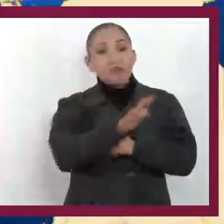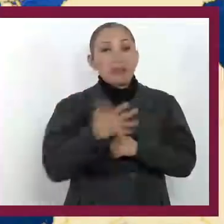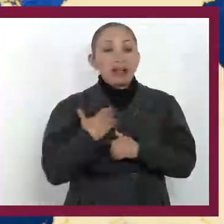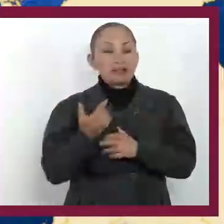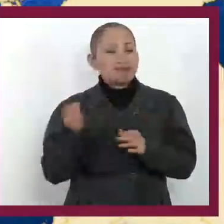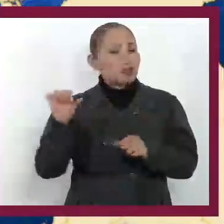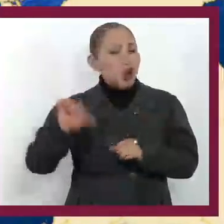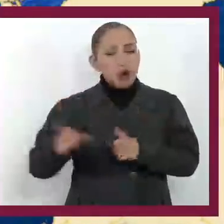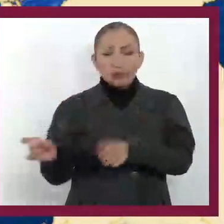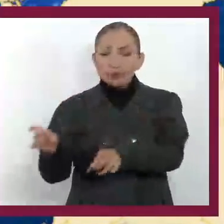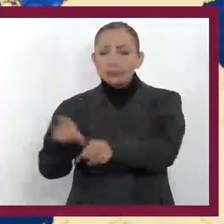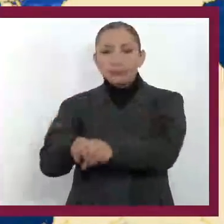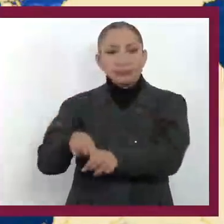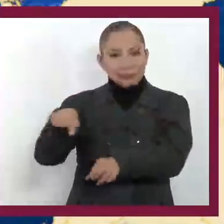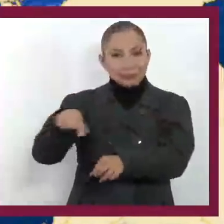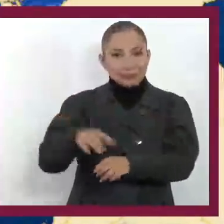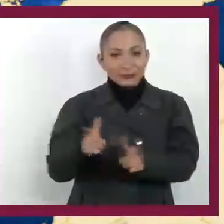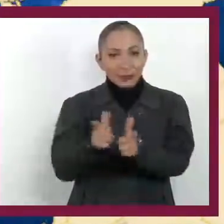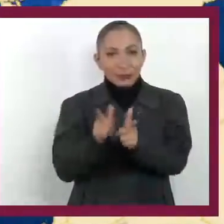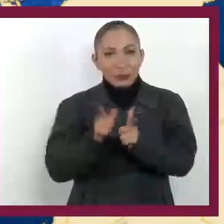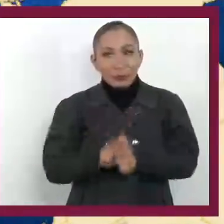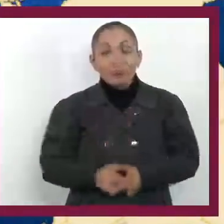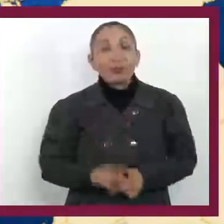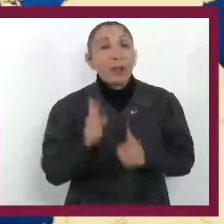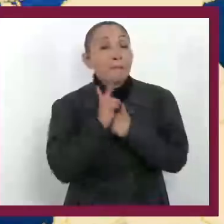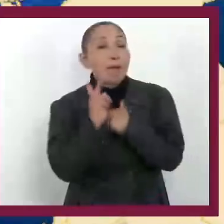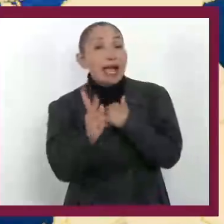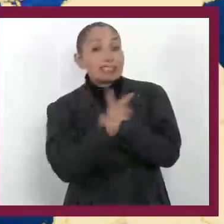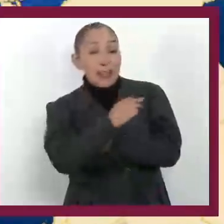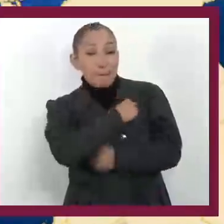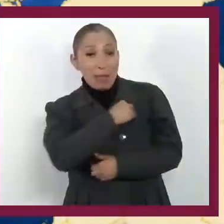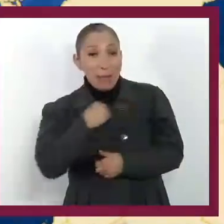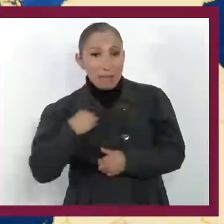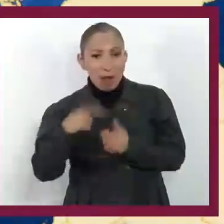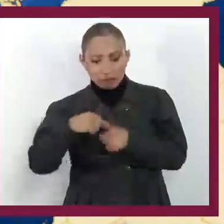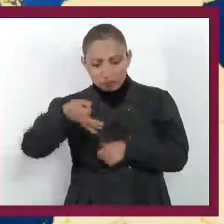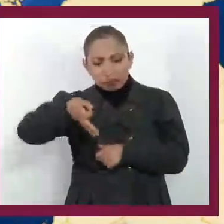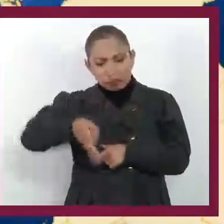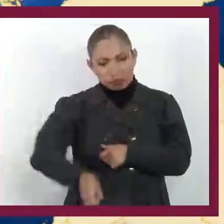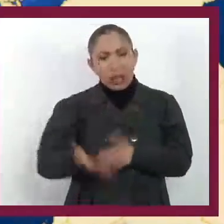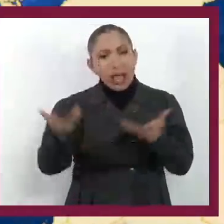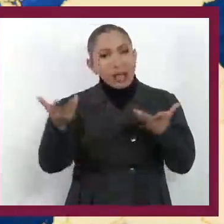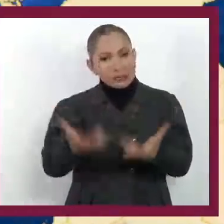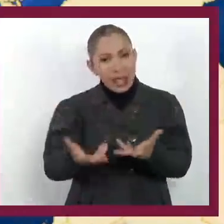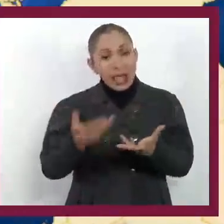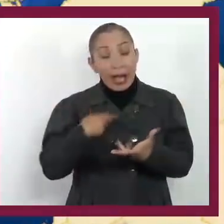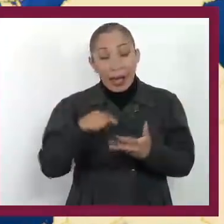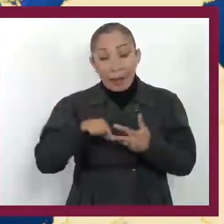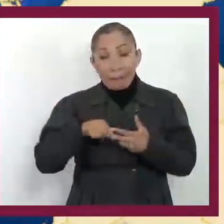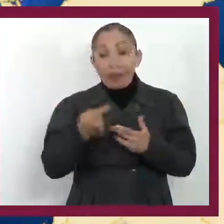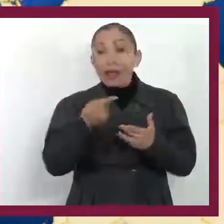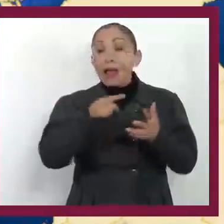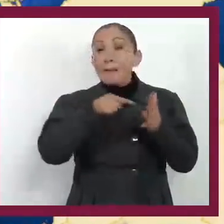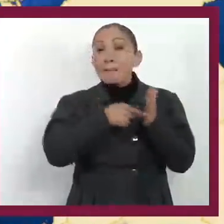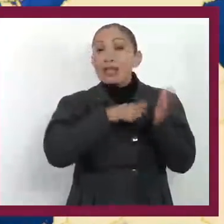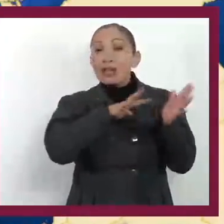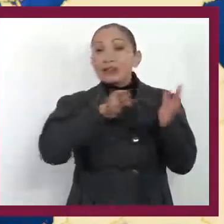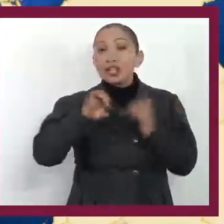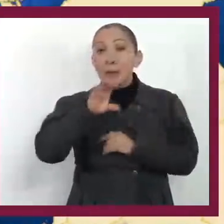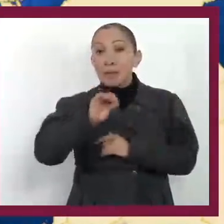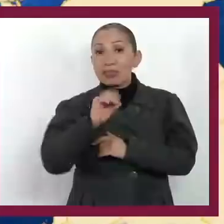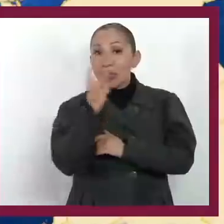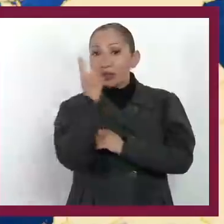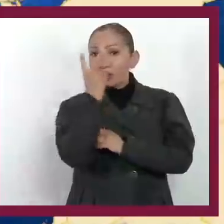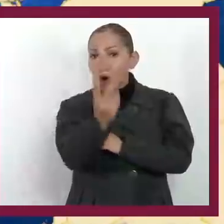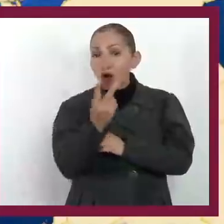ingresó automáticamente a esta comunidad. Los países miembros se comprometieron a lograr, a partir de